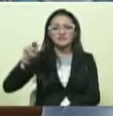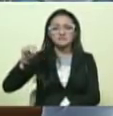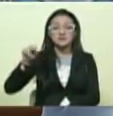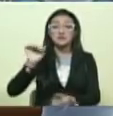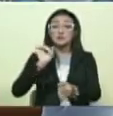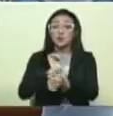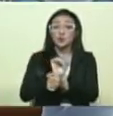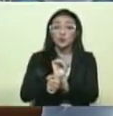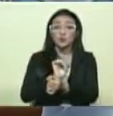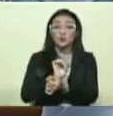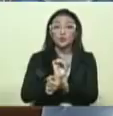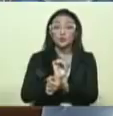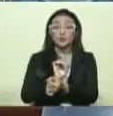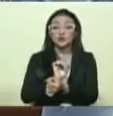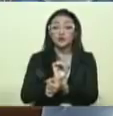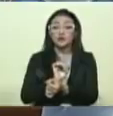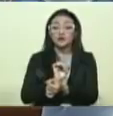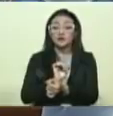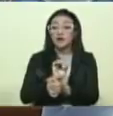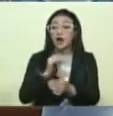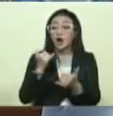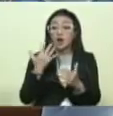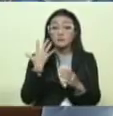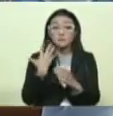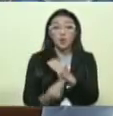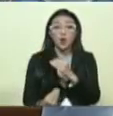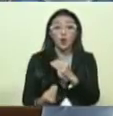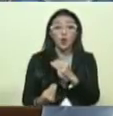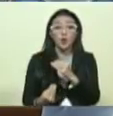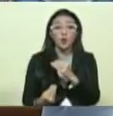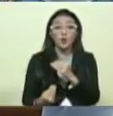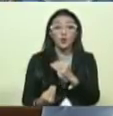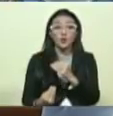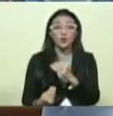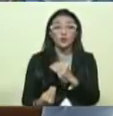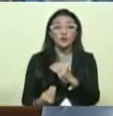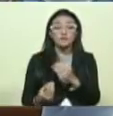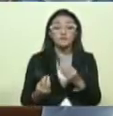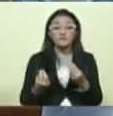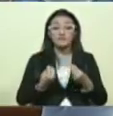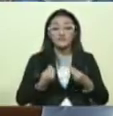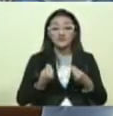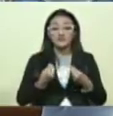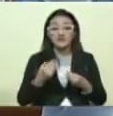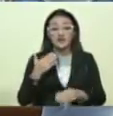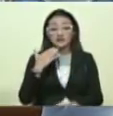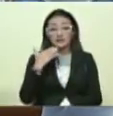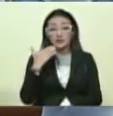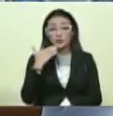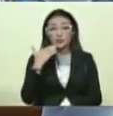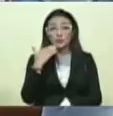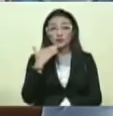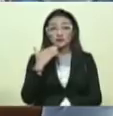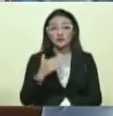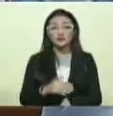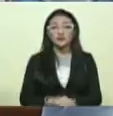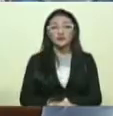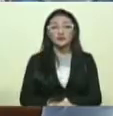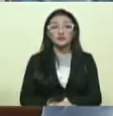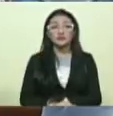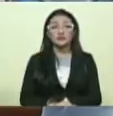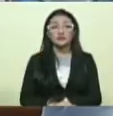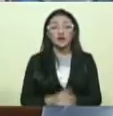se encuentran en calidad de prófugos, al parecer viviendo en los Estados Unidos de América, donde tienen